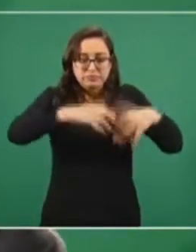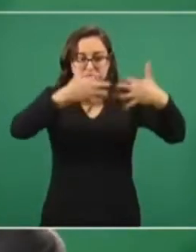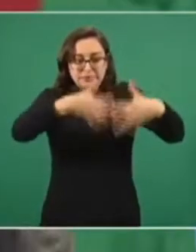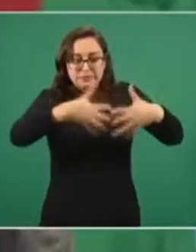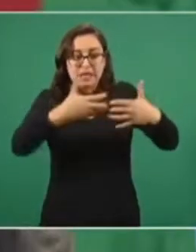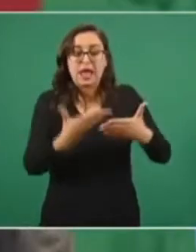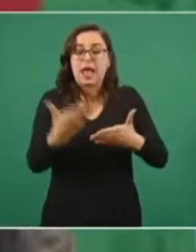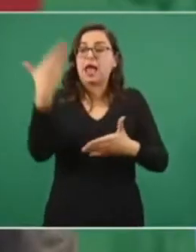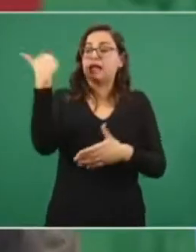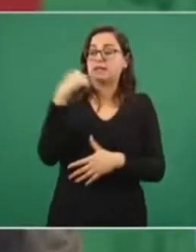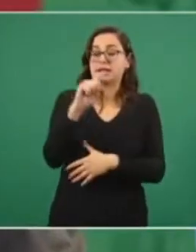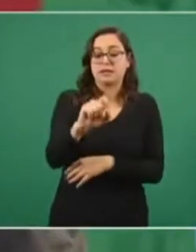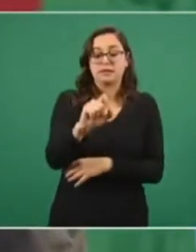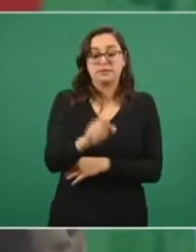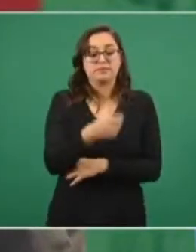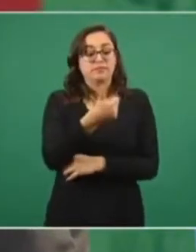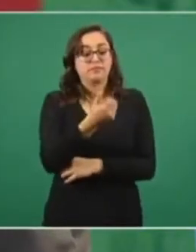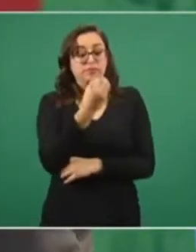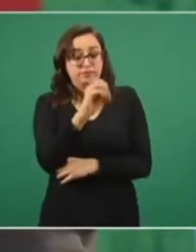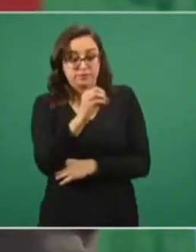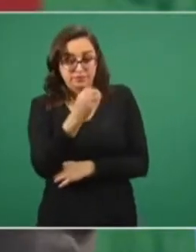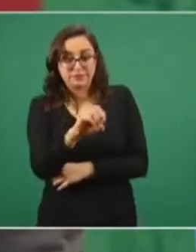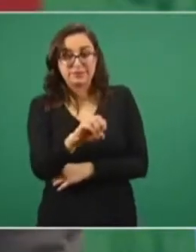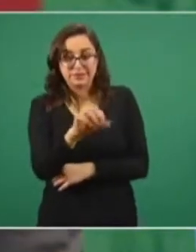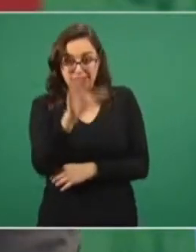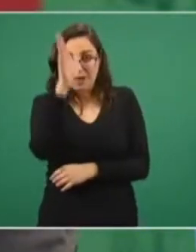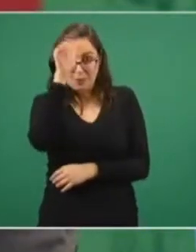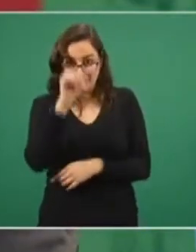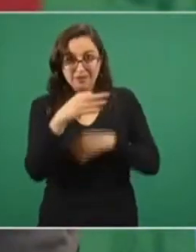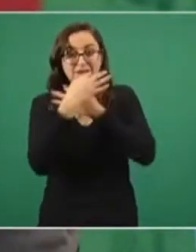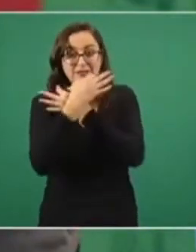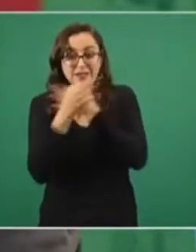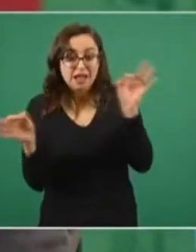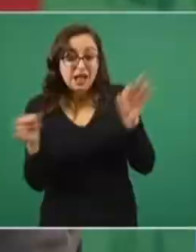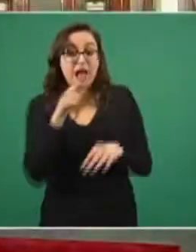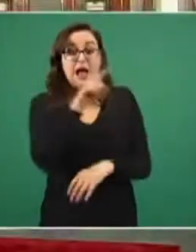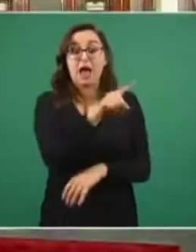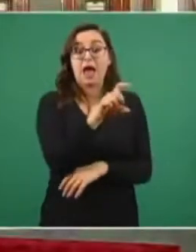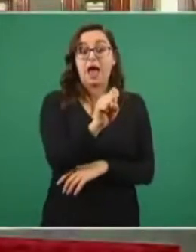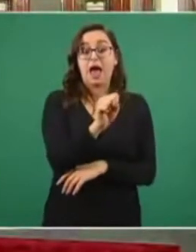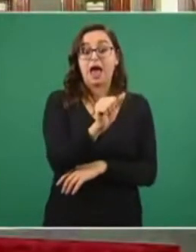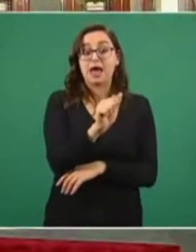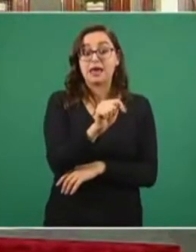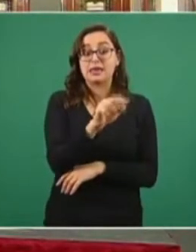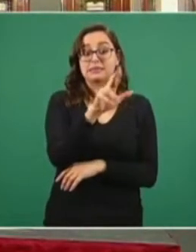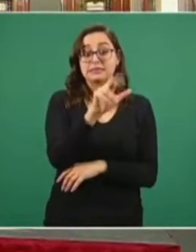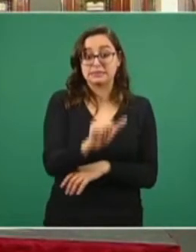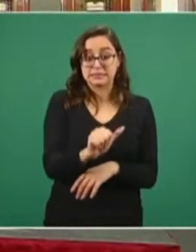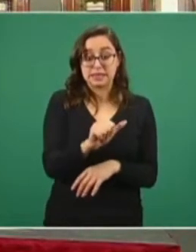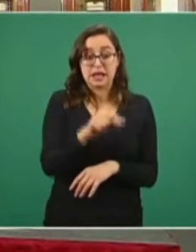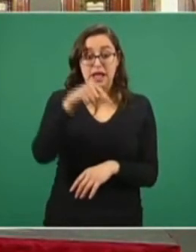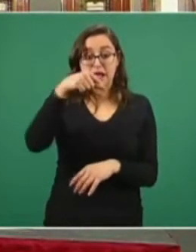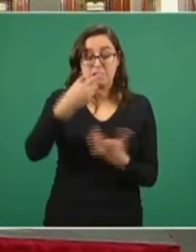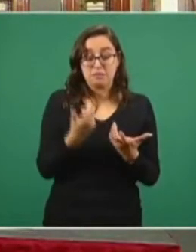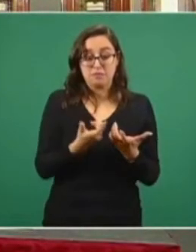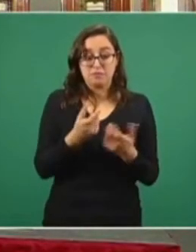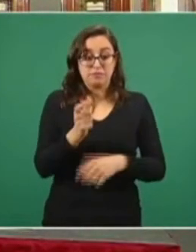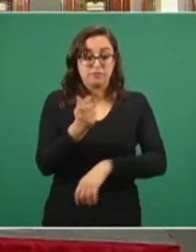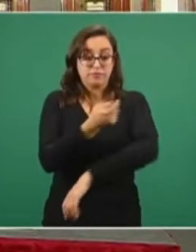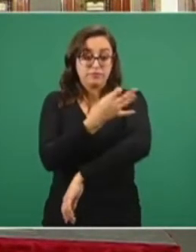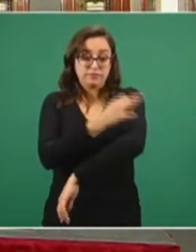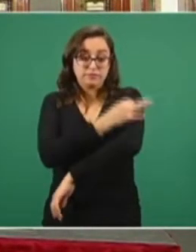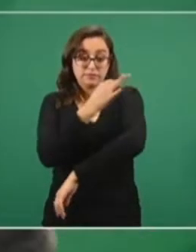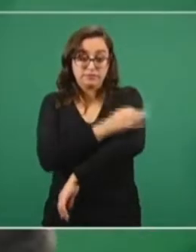el 26 de octubre, Astra acordó que envasara el producto, que a su